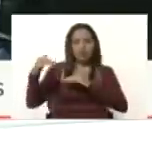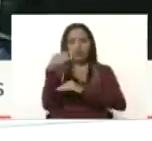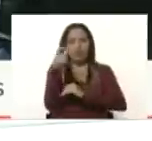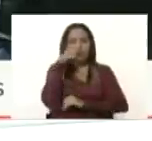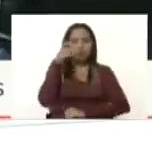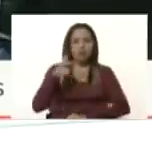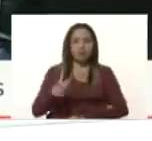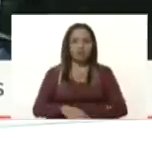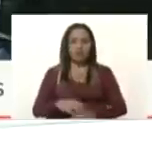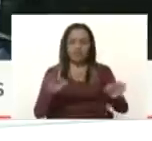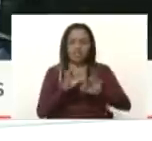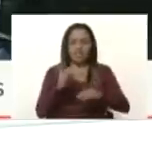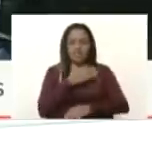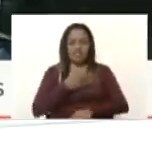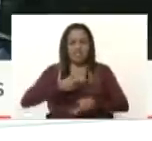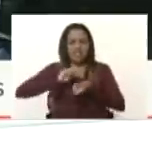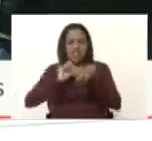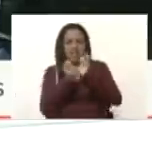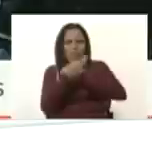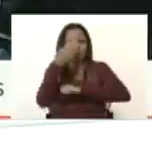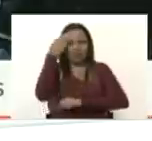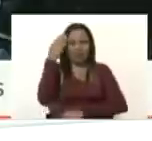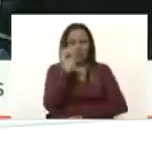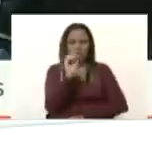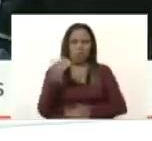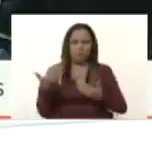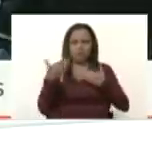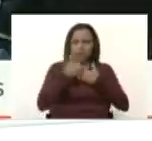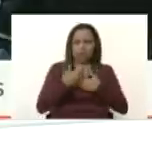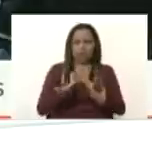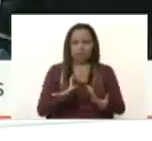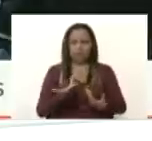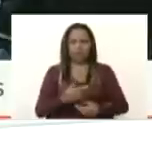nadie se deje burocratizar ni corromper.